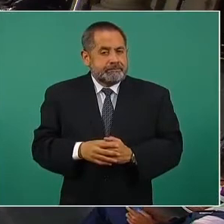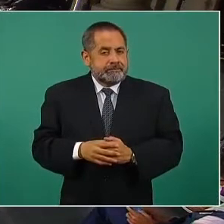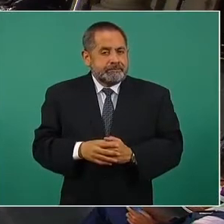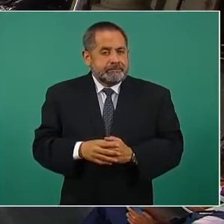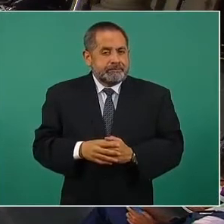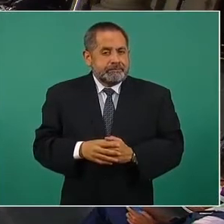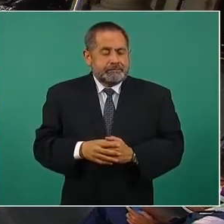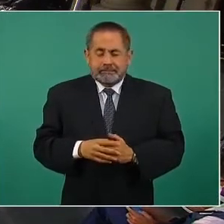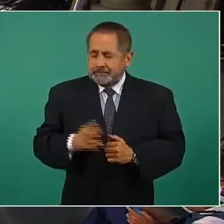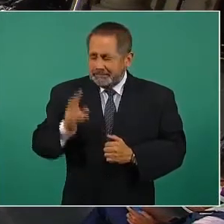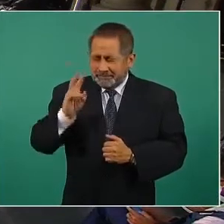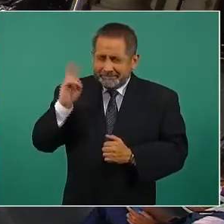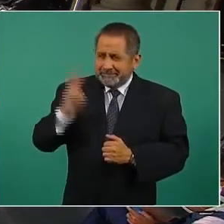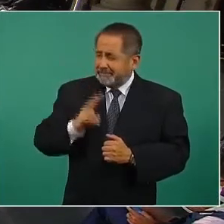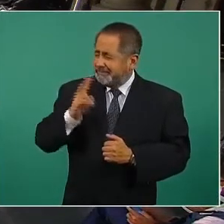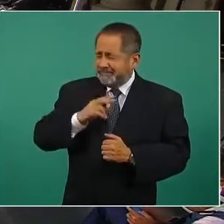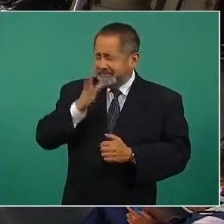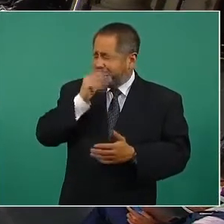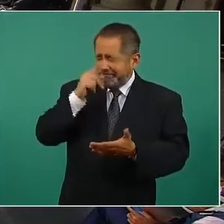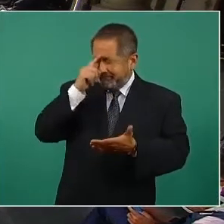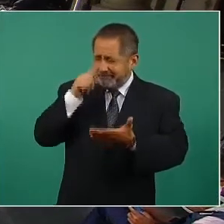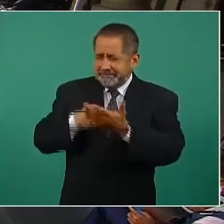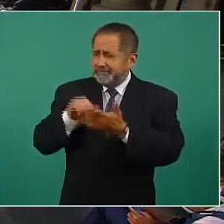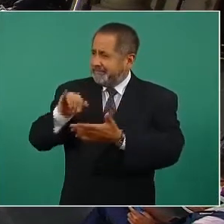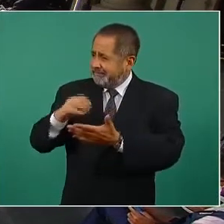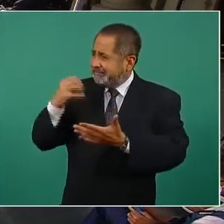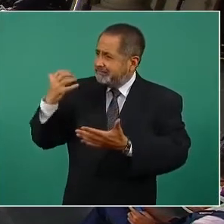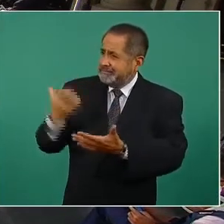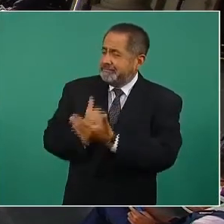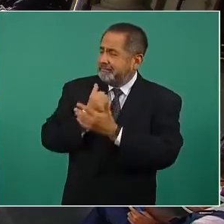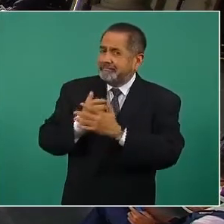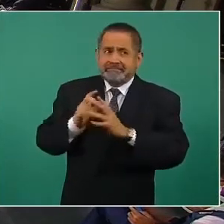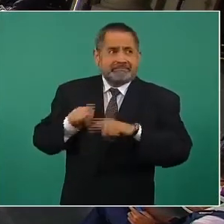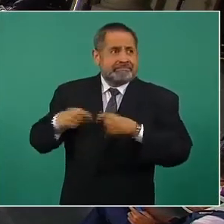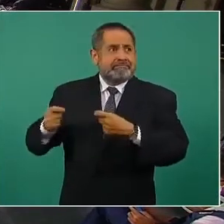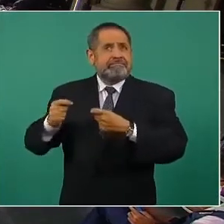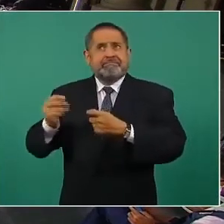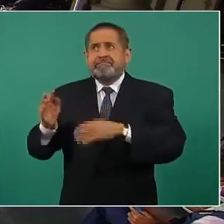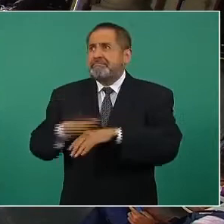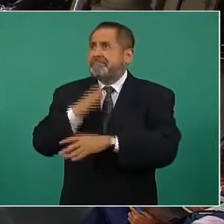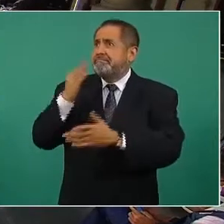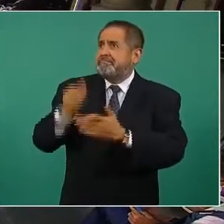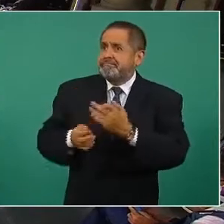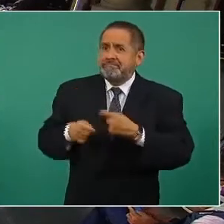algunos pellizquenme, no lo puedo creer,